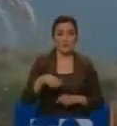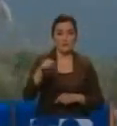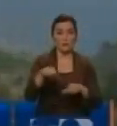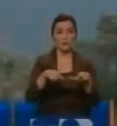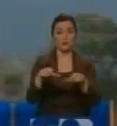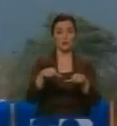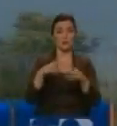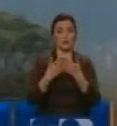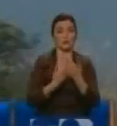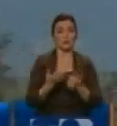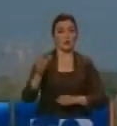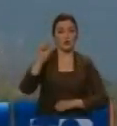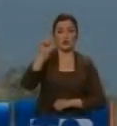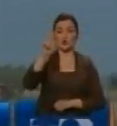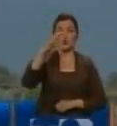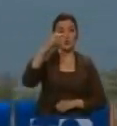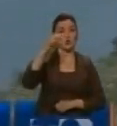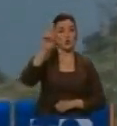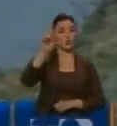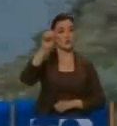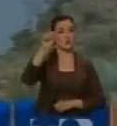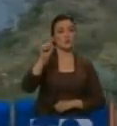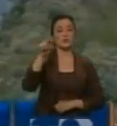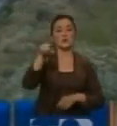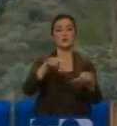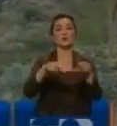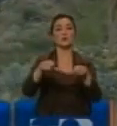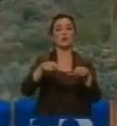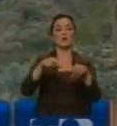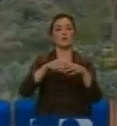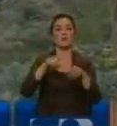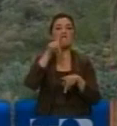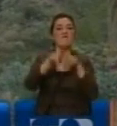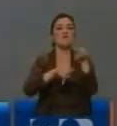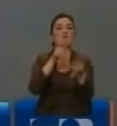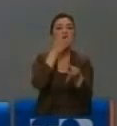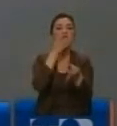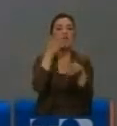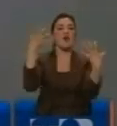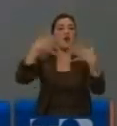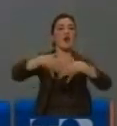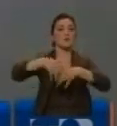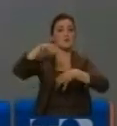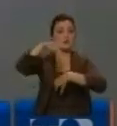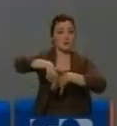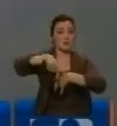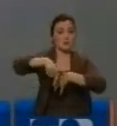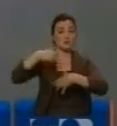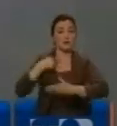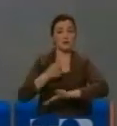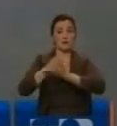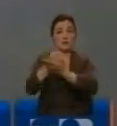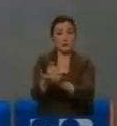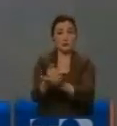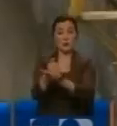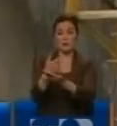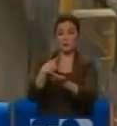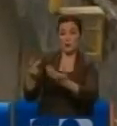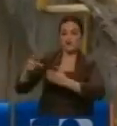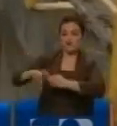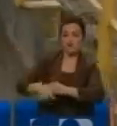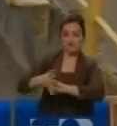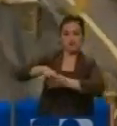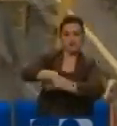Este es el embalse de Sucus, una de las fuentes de abastecimiento del sistema Papayacta integrado. Este embalse aporta con caudal a la planta